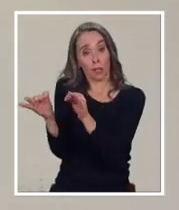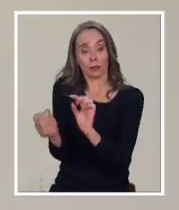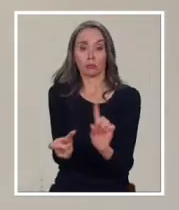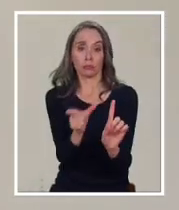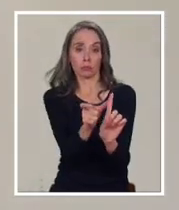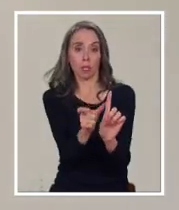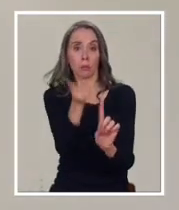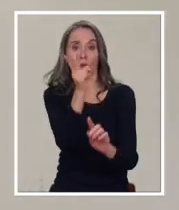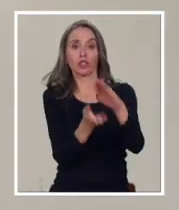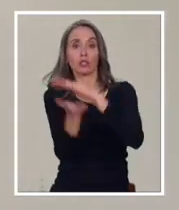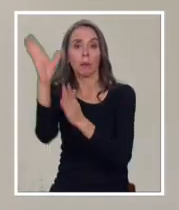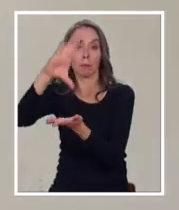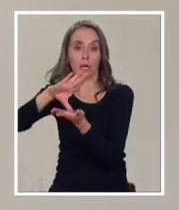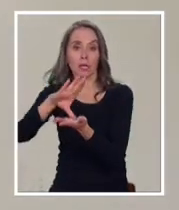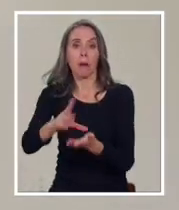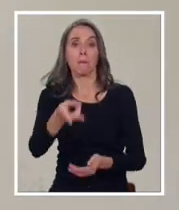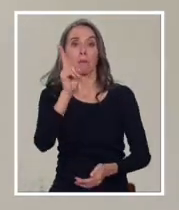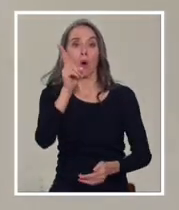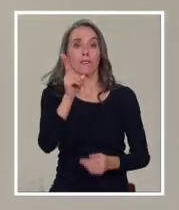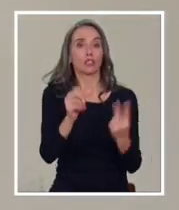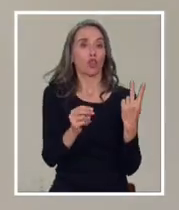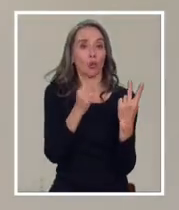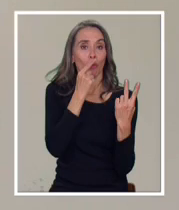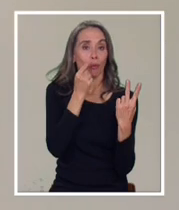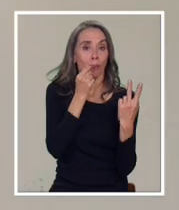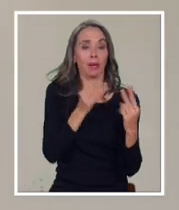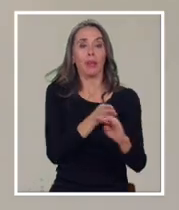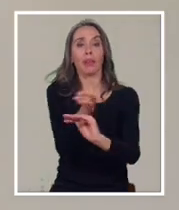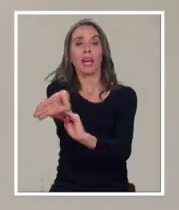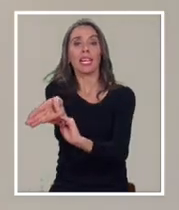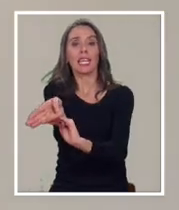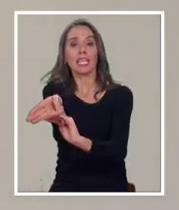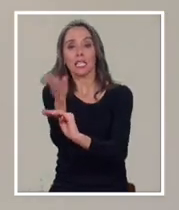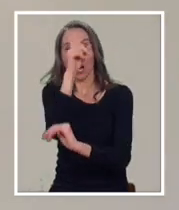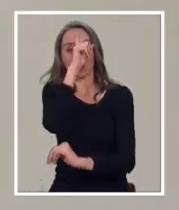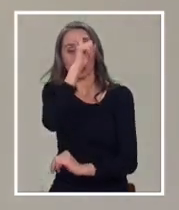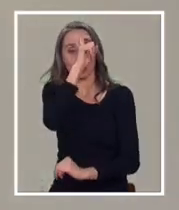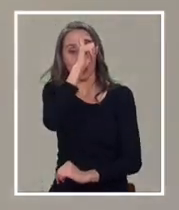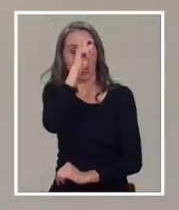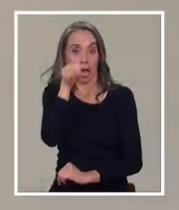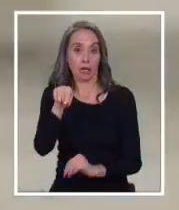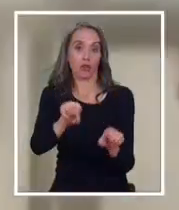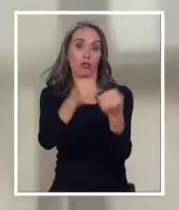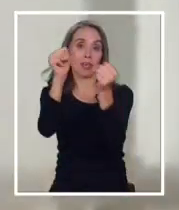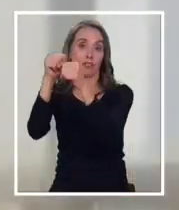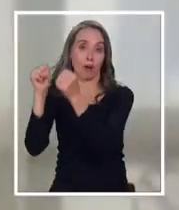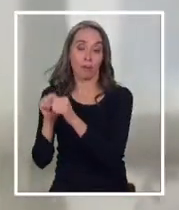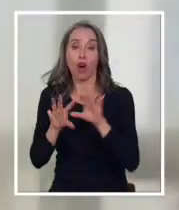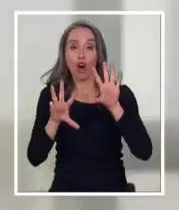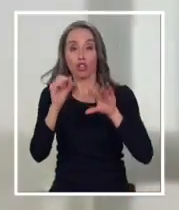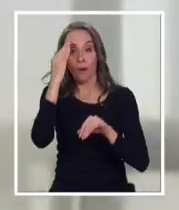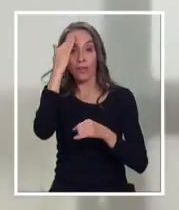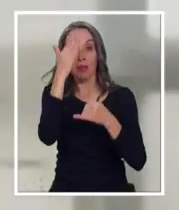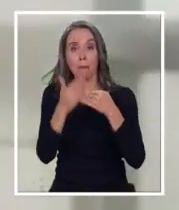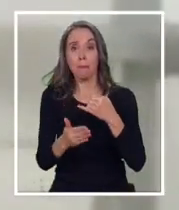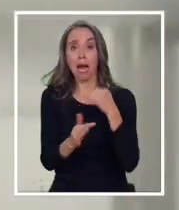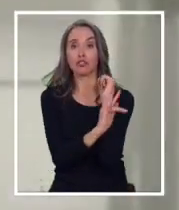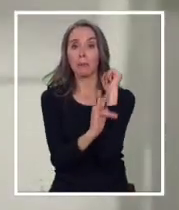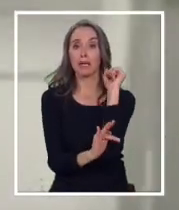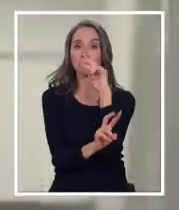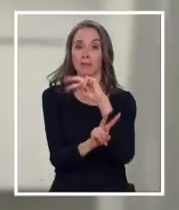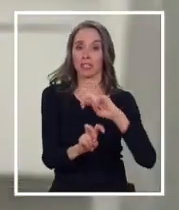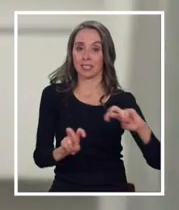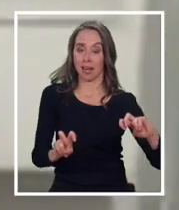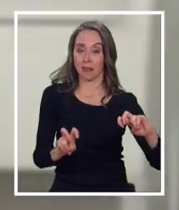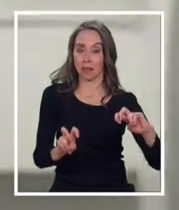cautelar el arraigo nacional y la prohibición para estas dos personas de acudir al recinto donde ocurrieron estos hechos. 90 días de plazo de